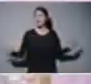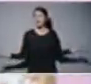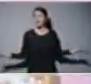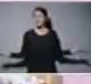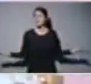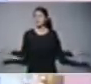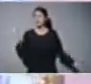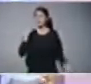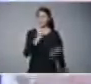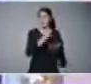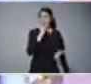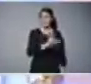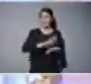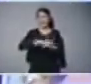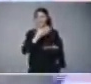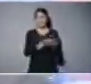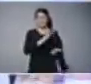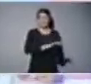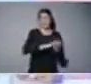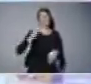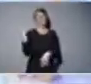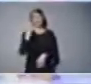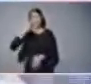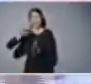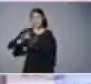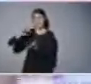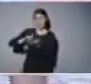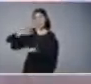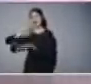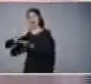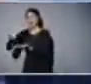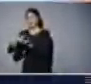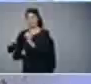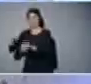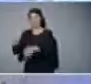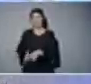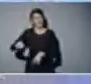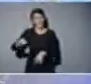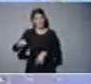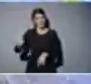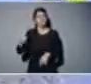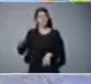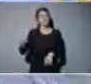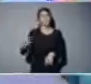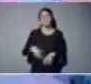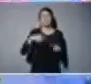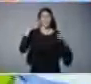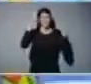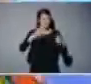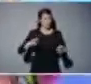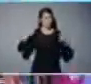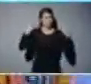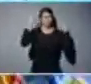Solo vino a la plancha. Solo a la plancha. Ofreceré un caldo de esfuerzo, entreco